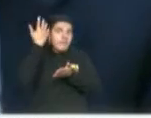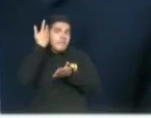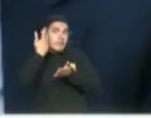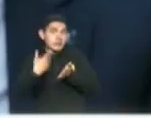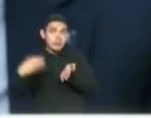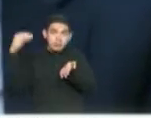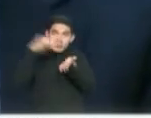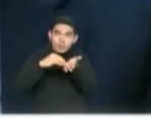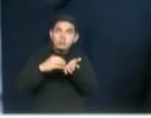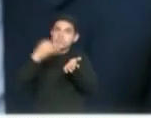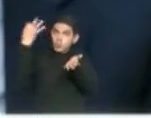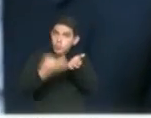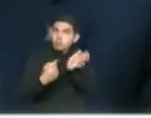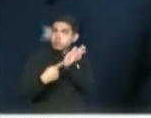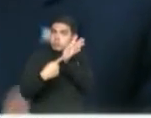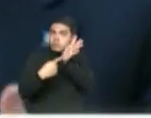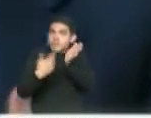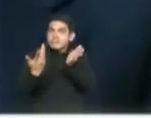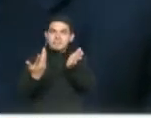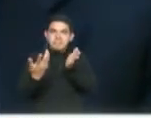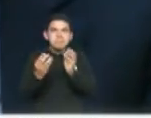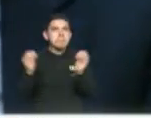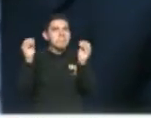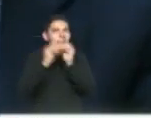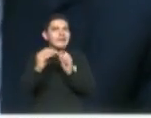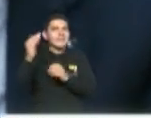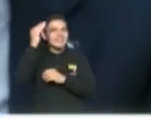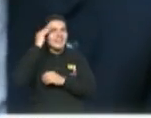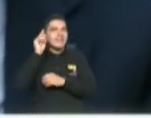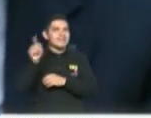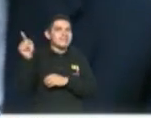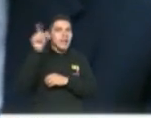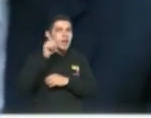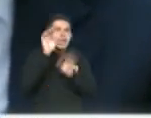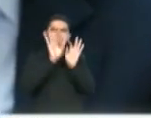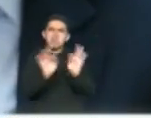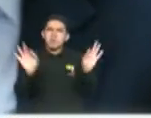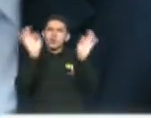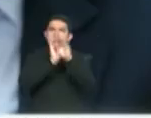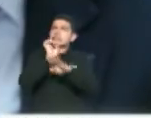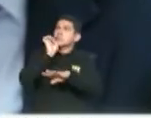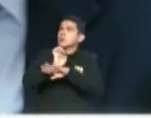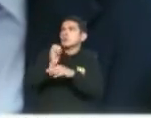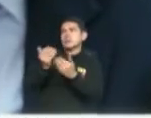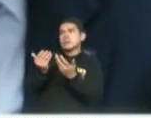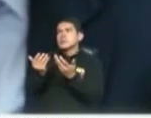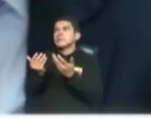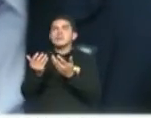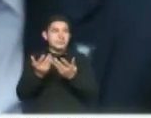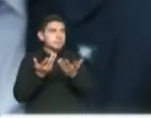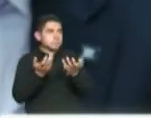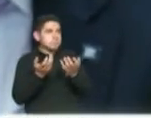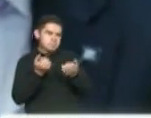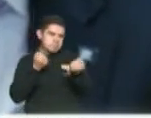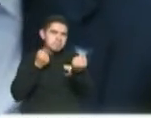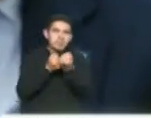fechas que las cumple porque además conocen de la importancia que para el ecuador tiene este tema